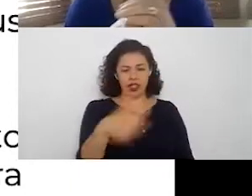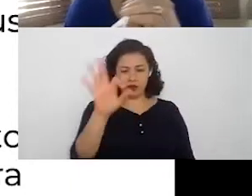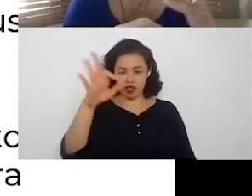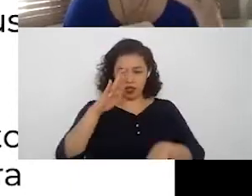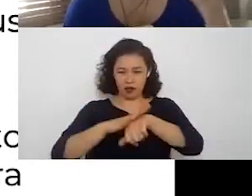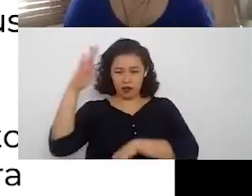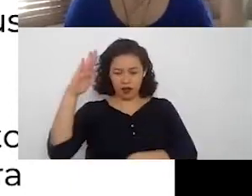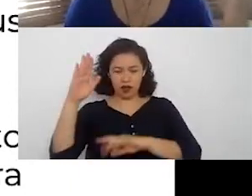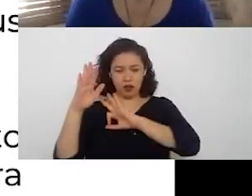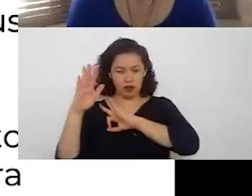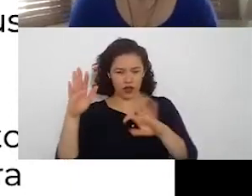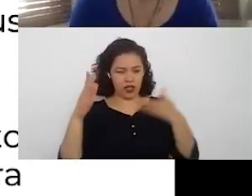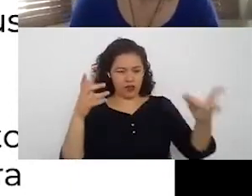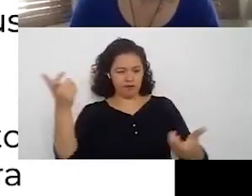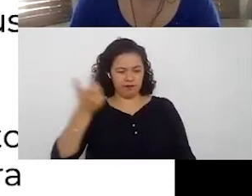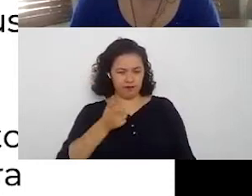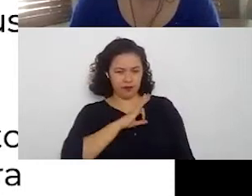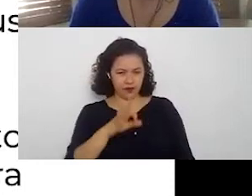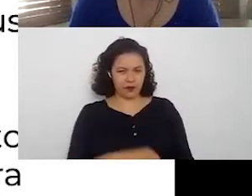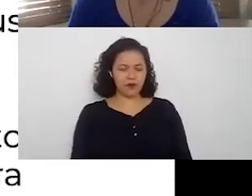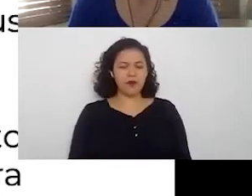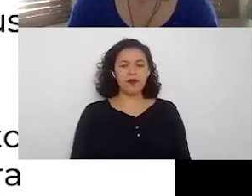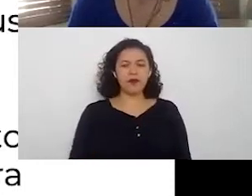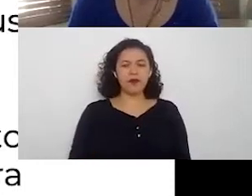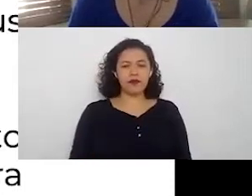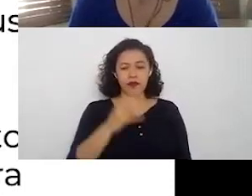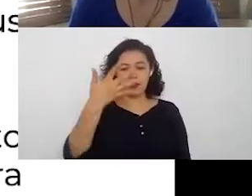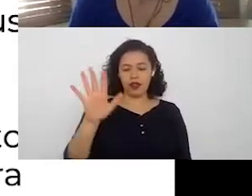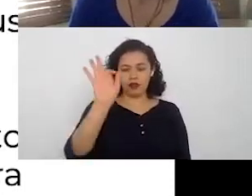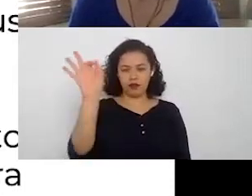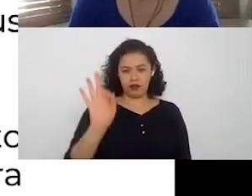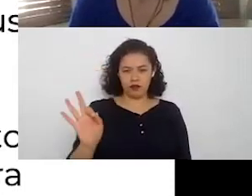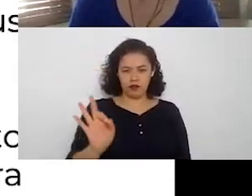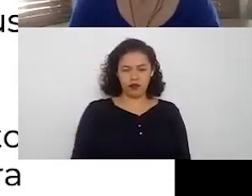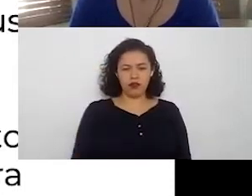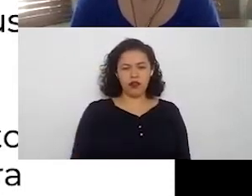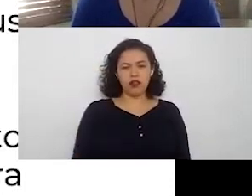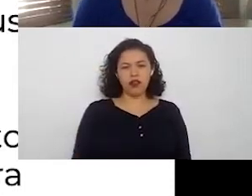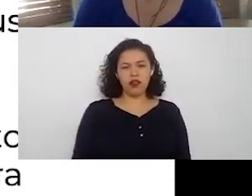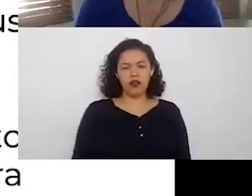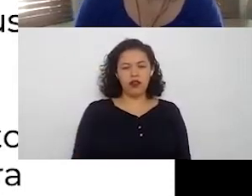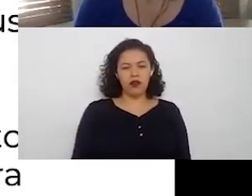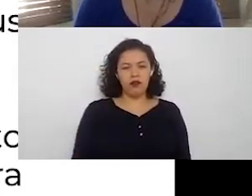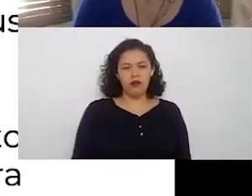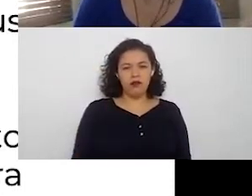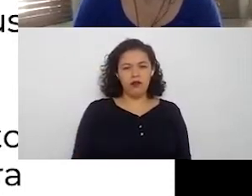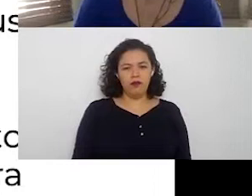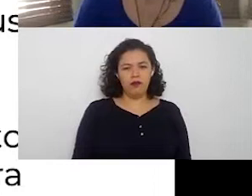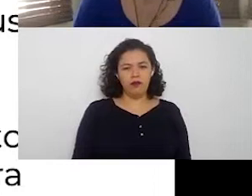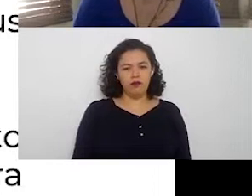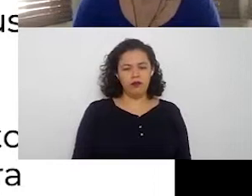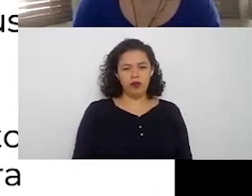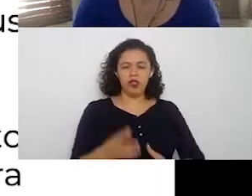¿Qué hablábamos? 10%, ¿verdad? Nos permite hacer todos esos ingresos